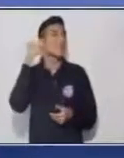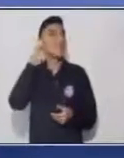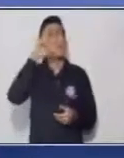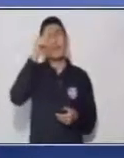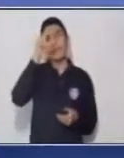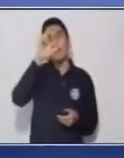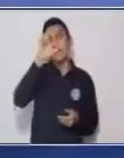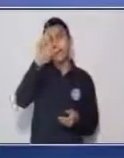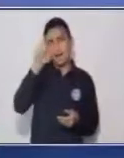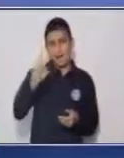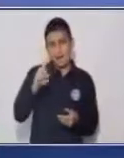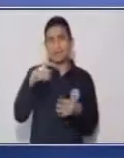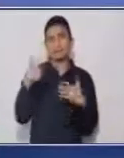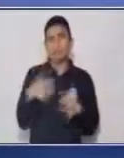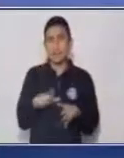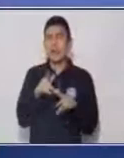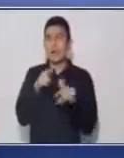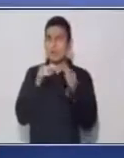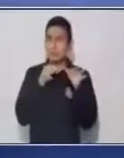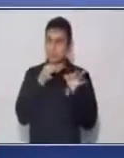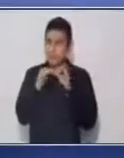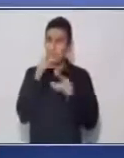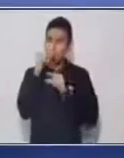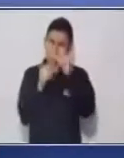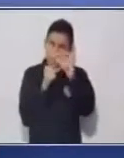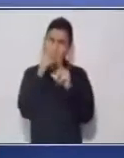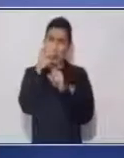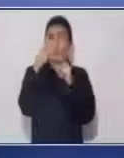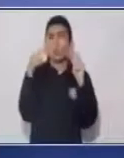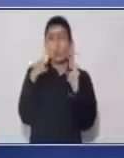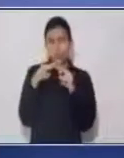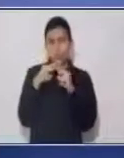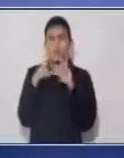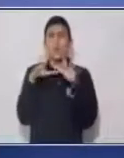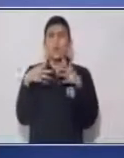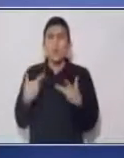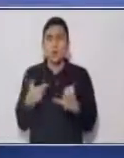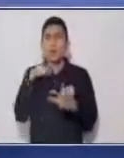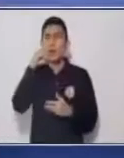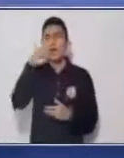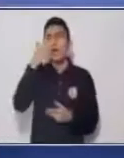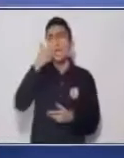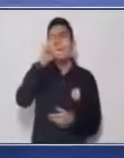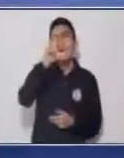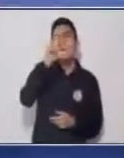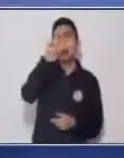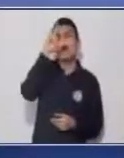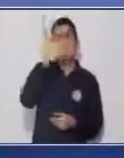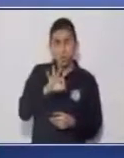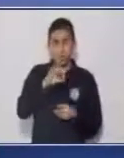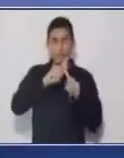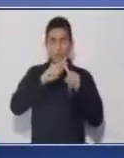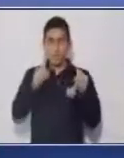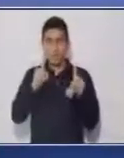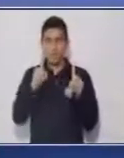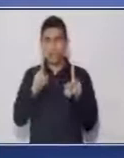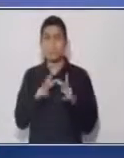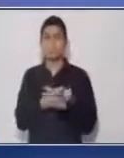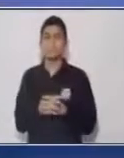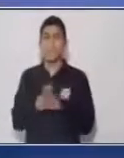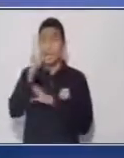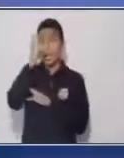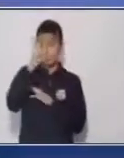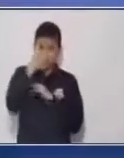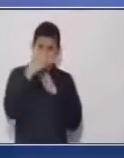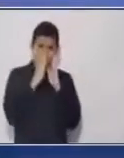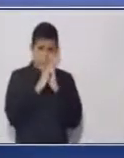Anteriormente desarrollamos límites, derivadas y ahora vamos con el cálculo diferencial del tema integrales. Así que